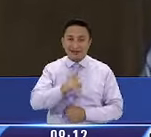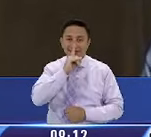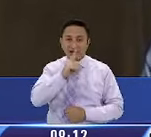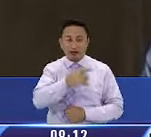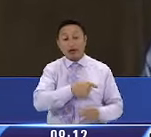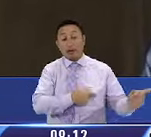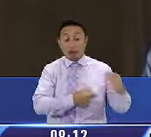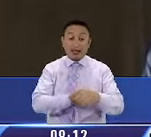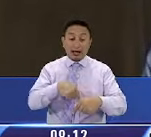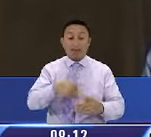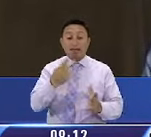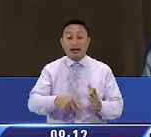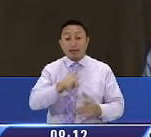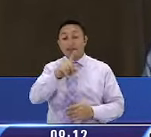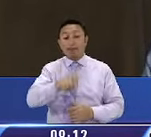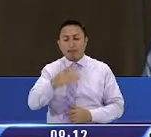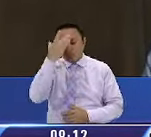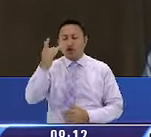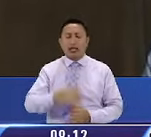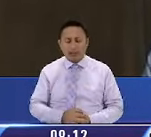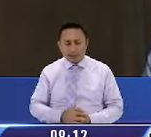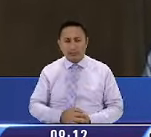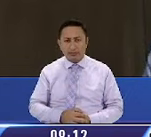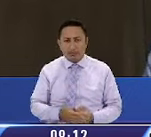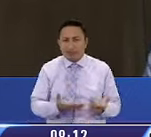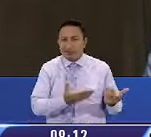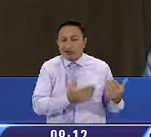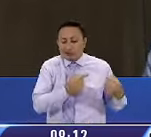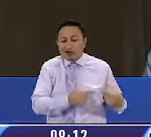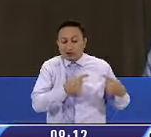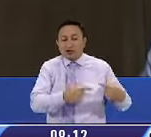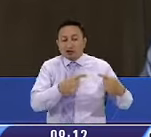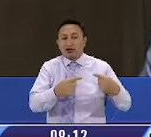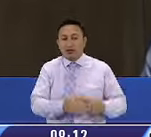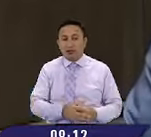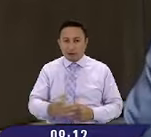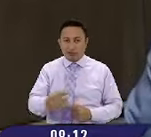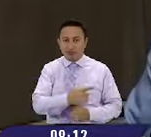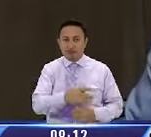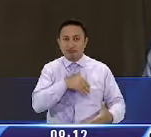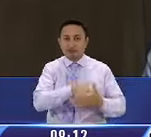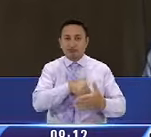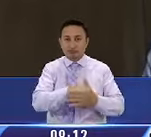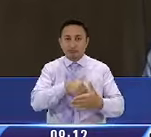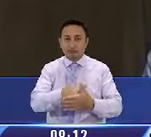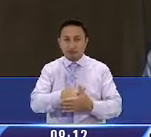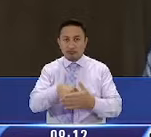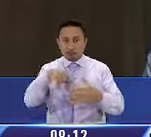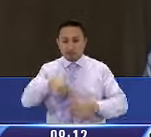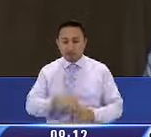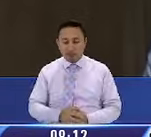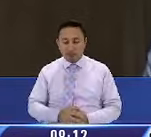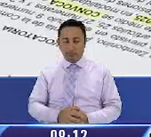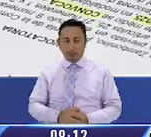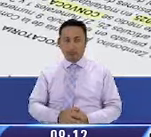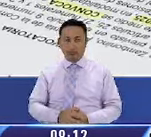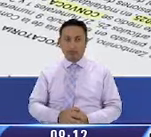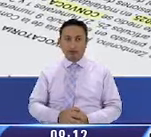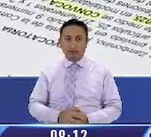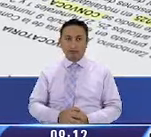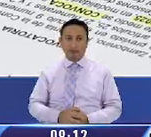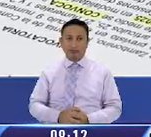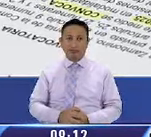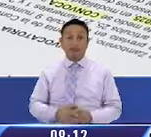de acciones de protección o acciones constitucionales para no dejar finalmente decidir por quién designen.